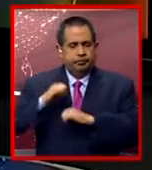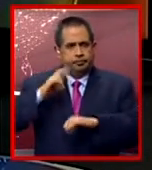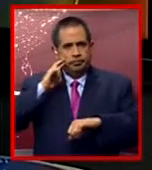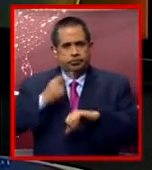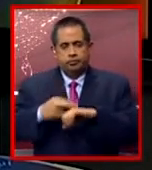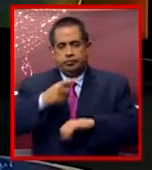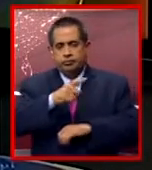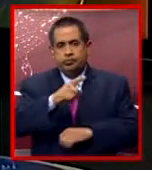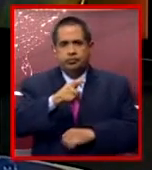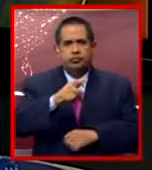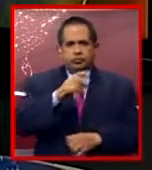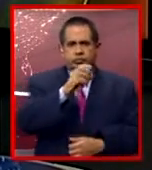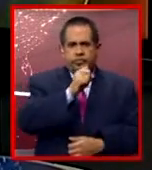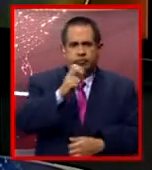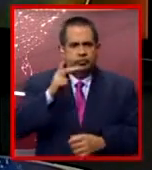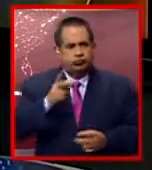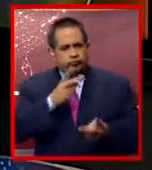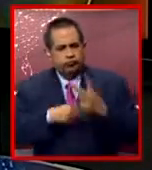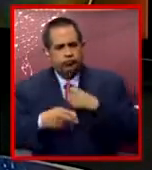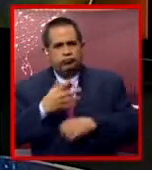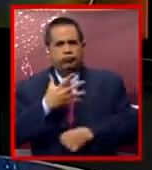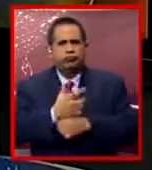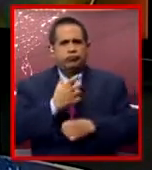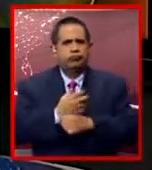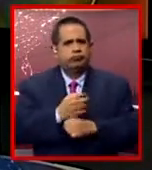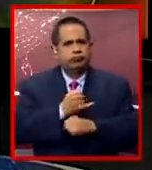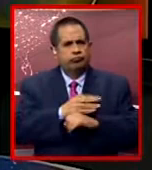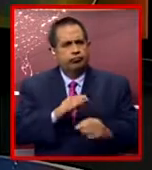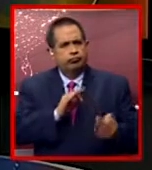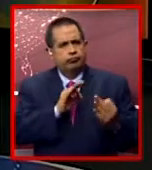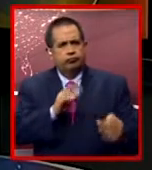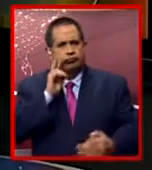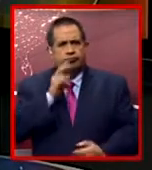acudió al Senado en el marco del análisis del quinto informe del Ejecutivo.